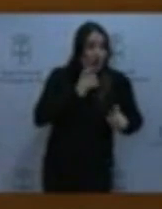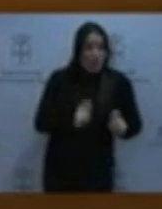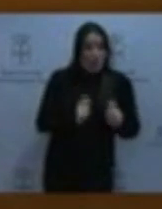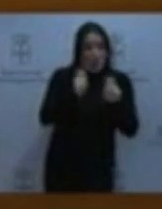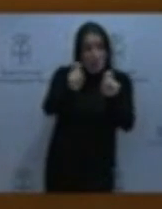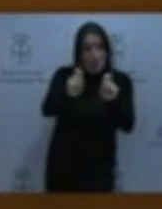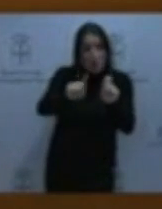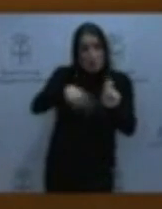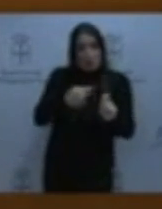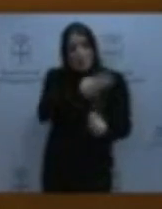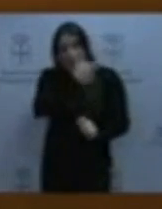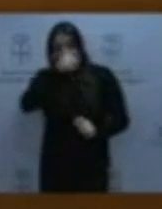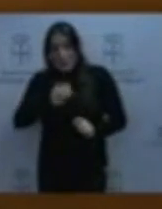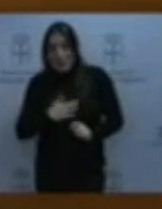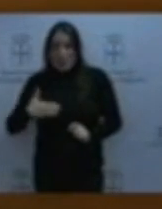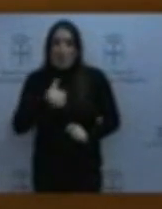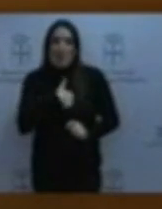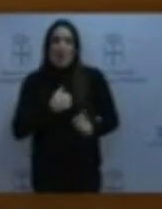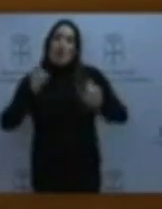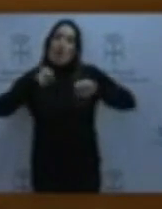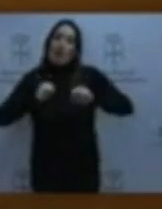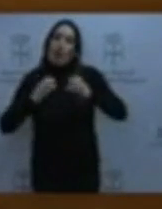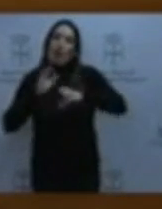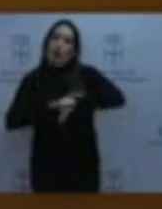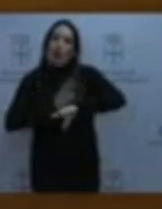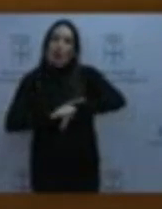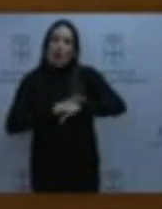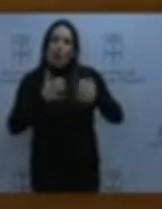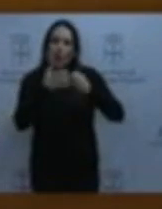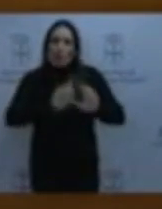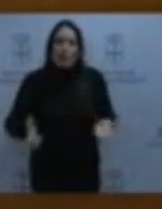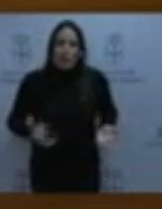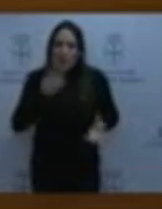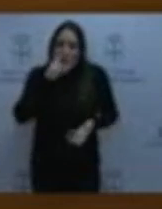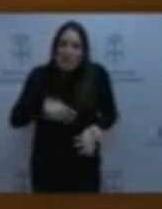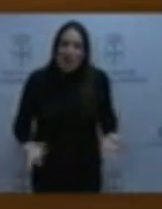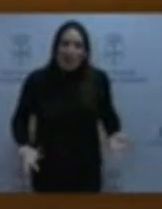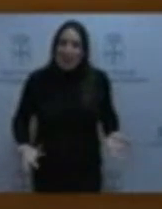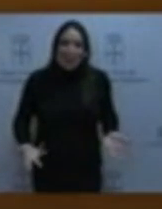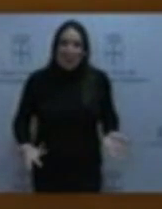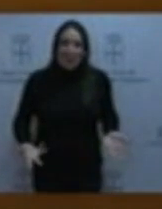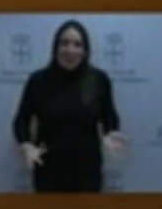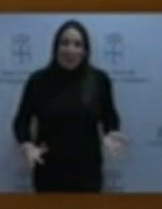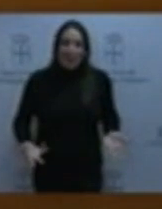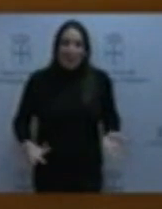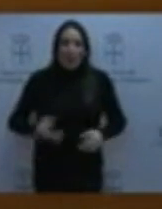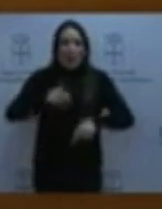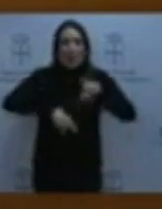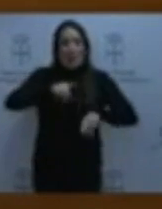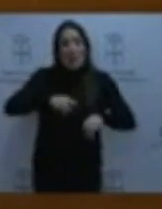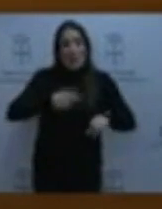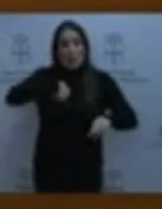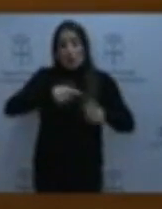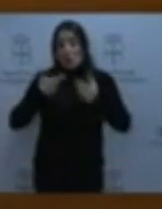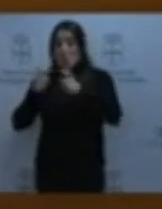las izquierdas. Eso no funciona. No funciona el etiquetarnos en una categoría, porque